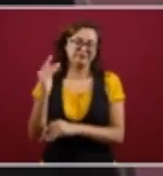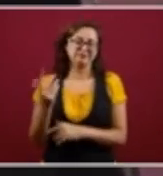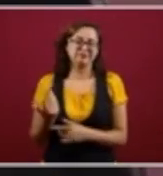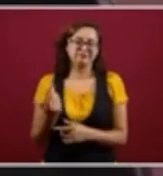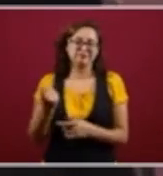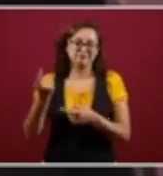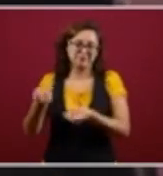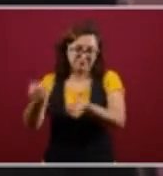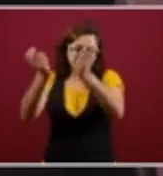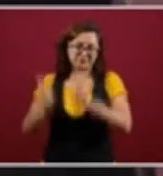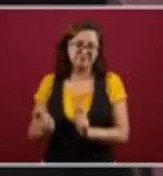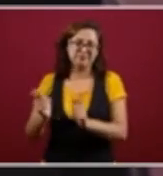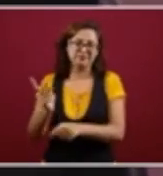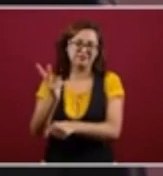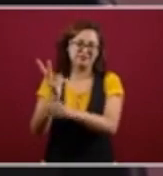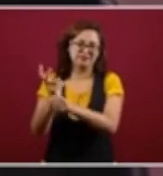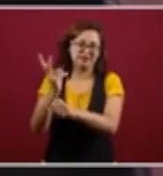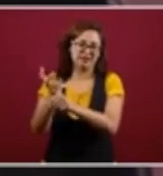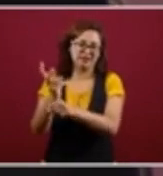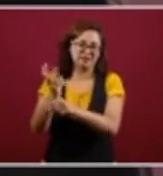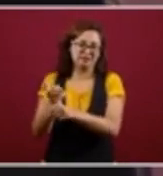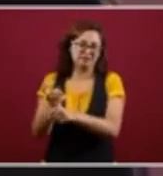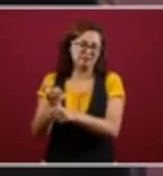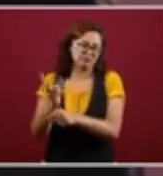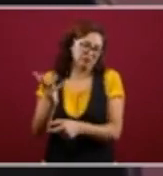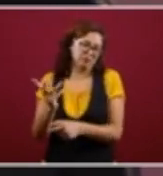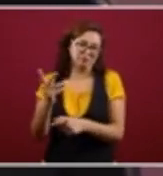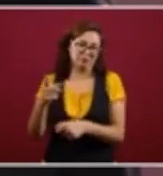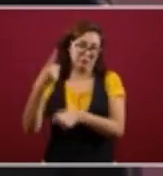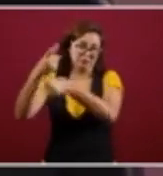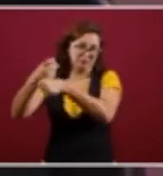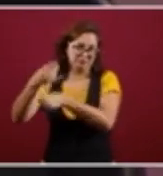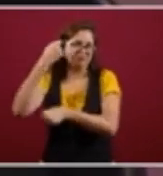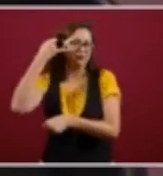y nos desplazó del primer lugar, pues estamos en el segundo lugar